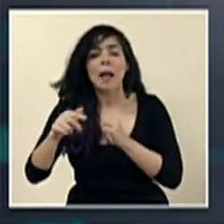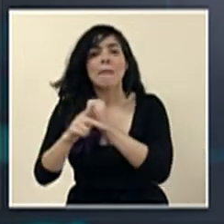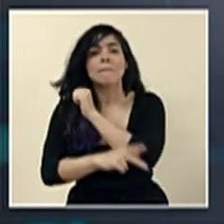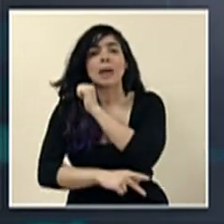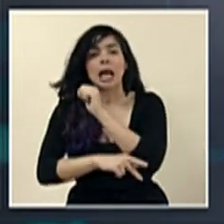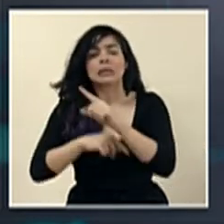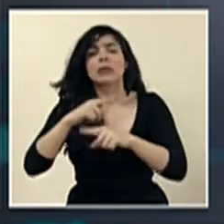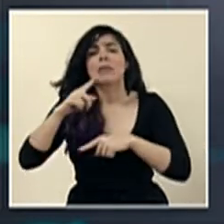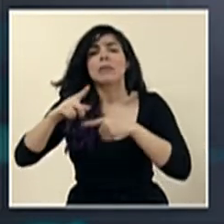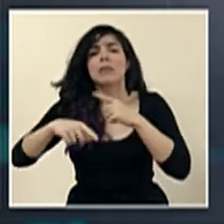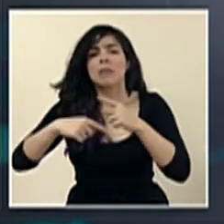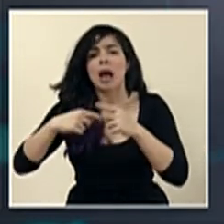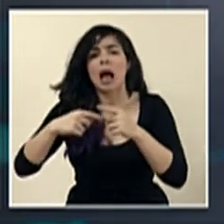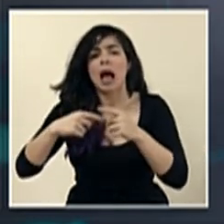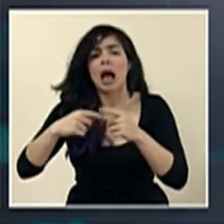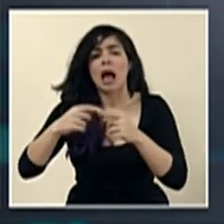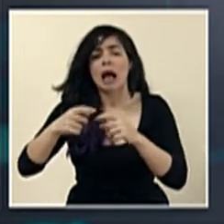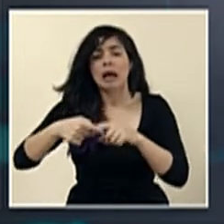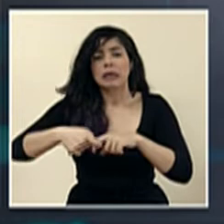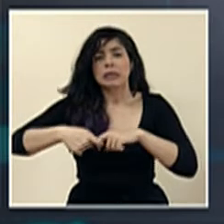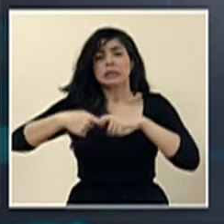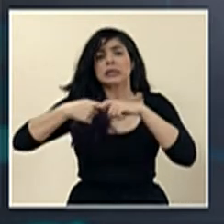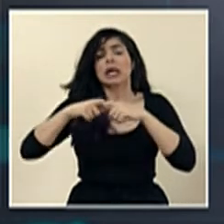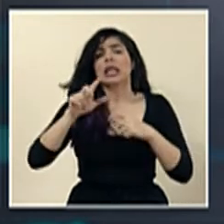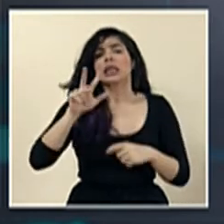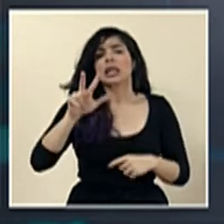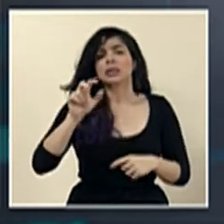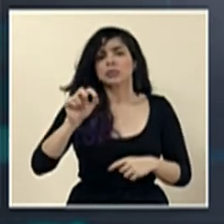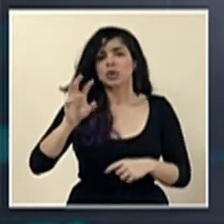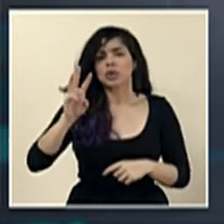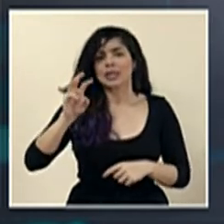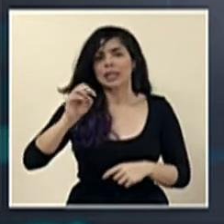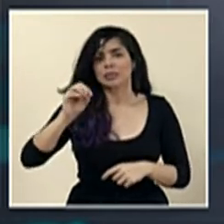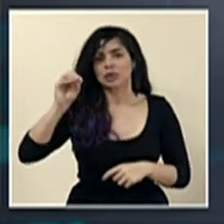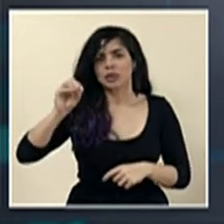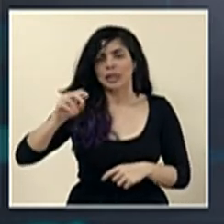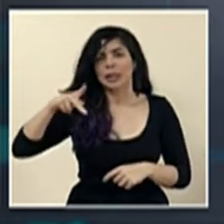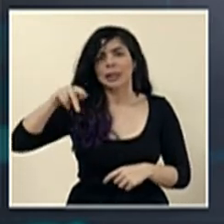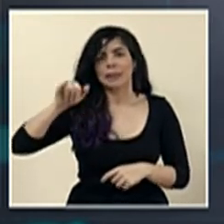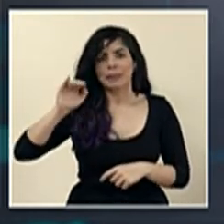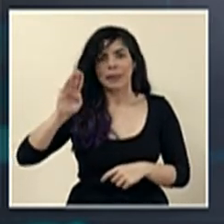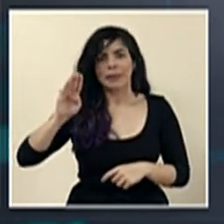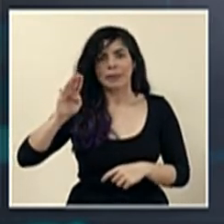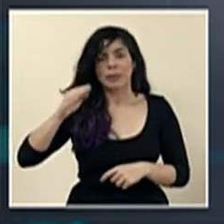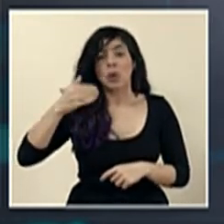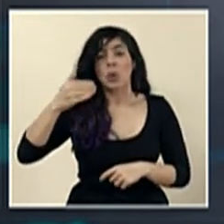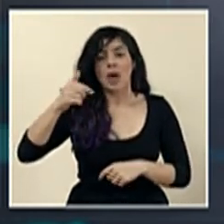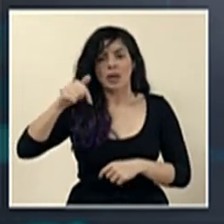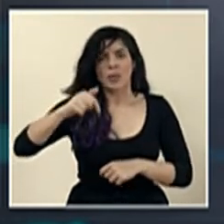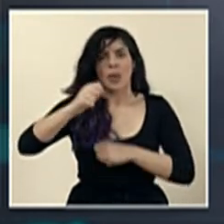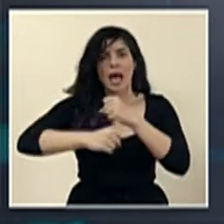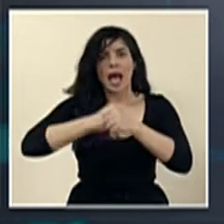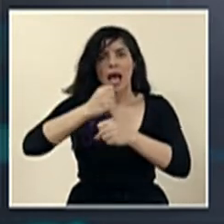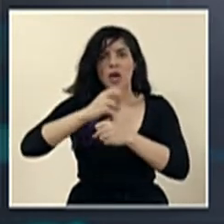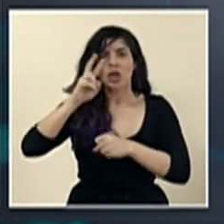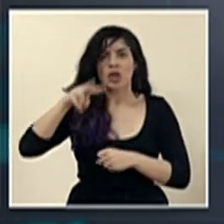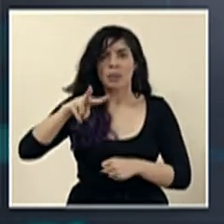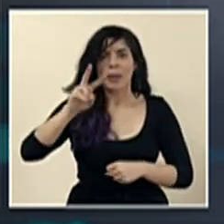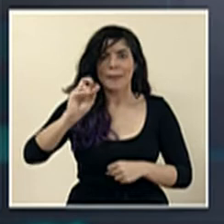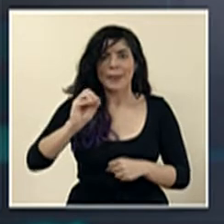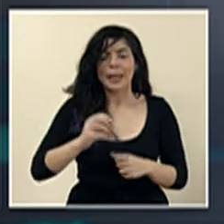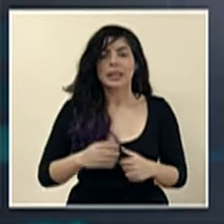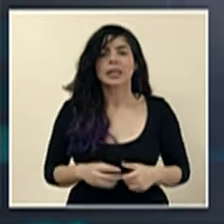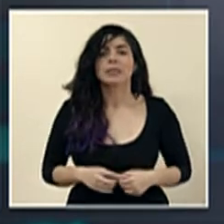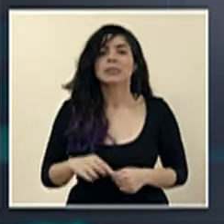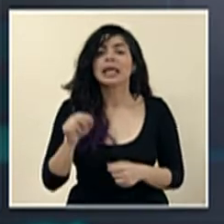tener un decrecimiento de 3.6% del PIB en el año 2020.